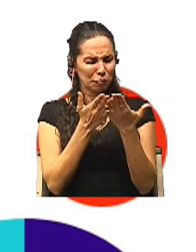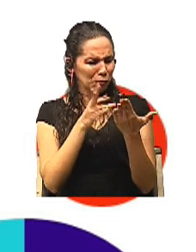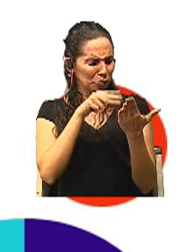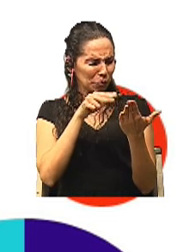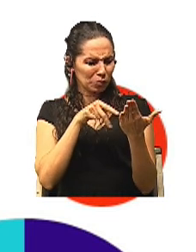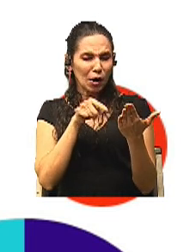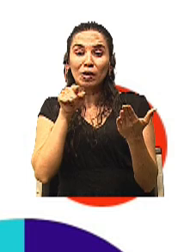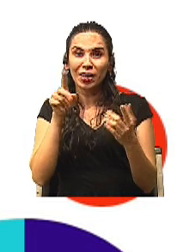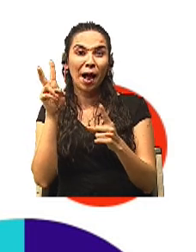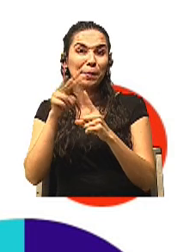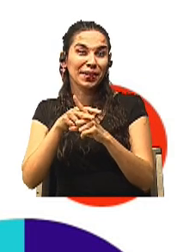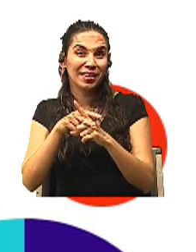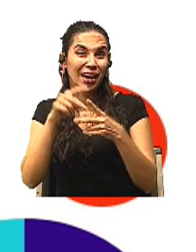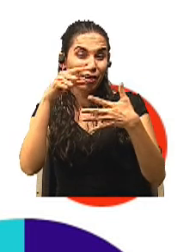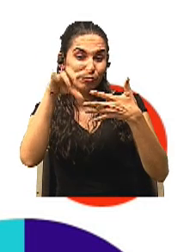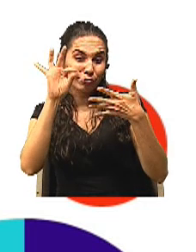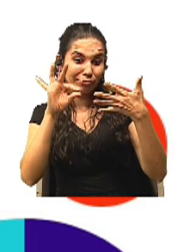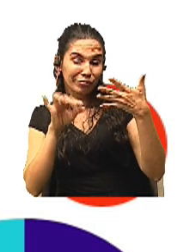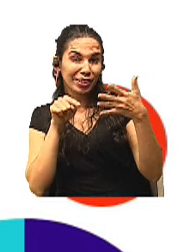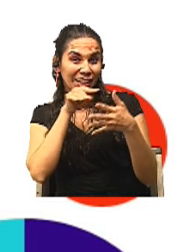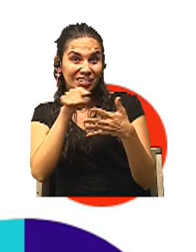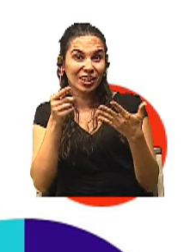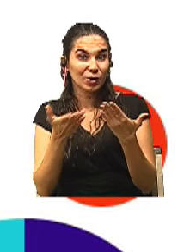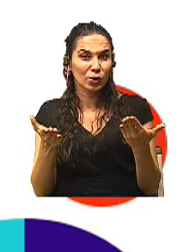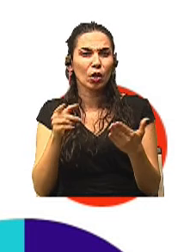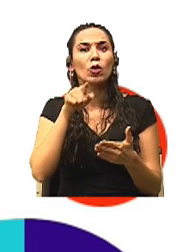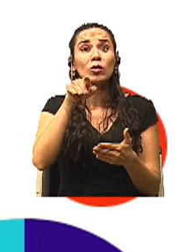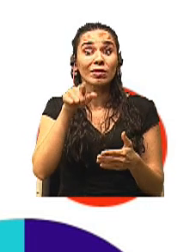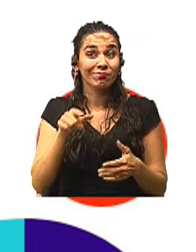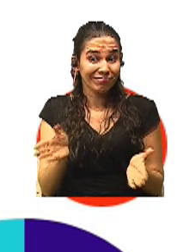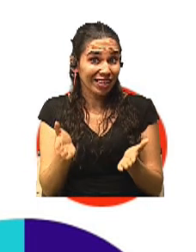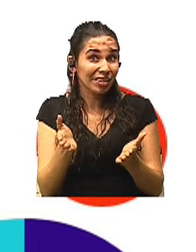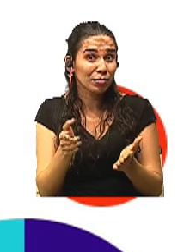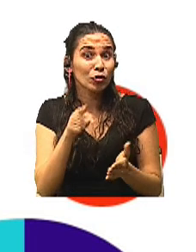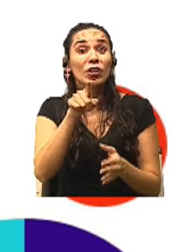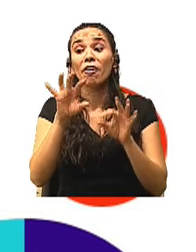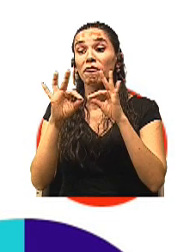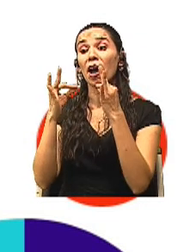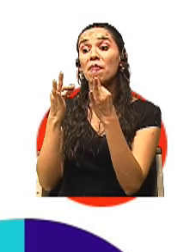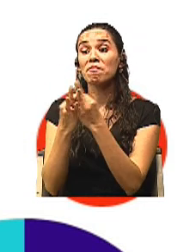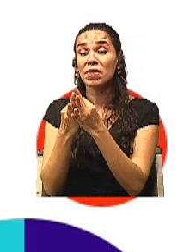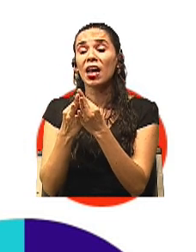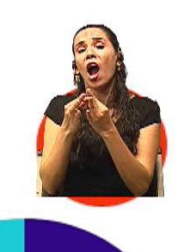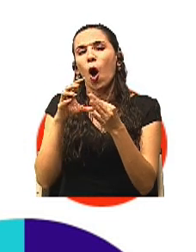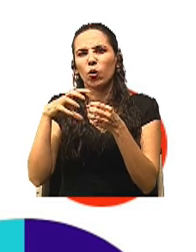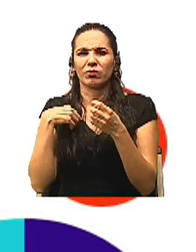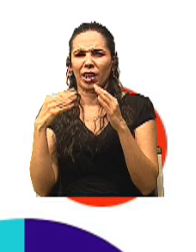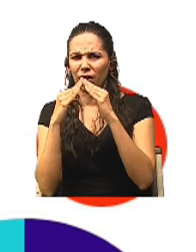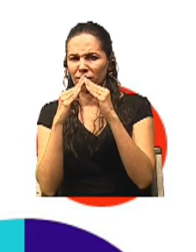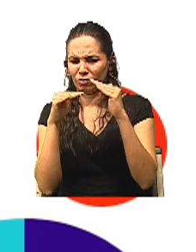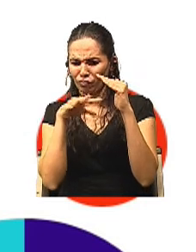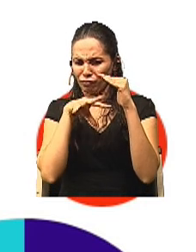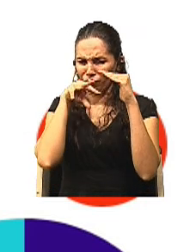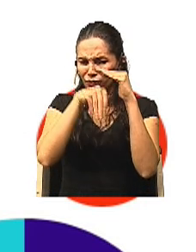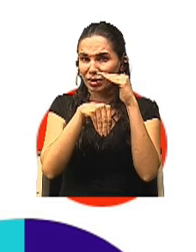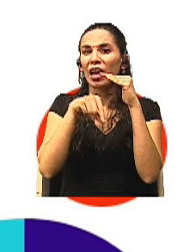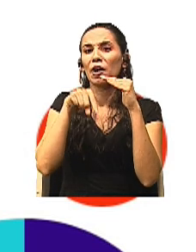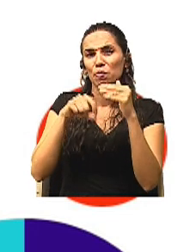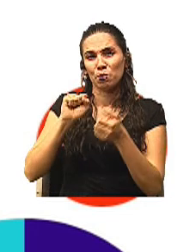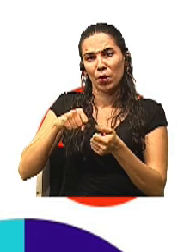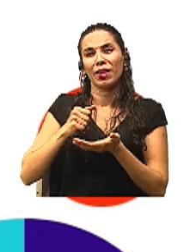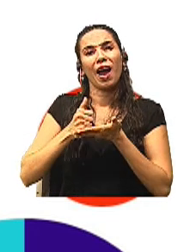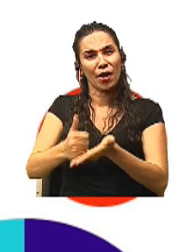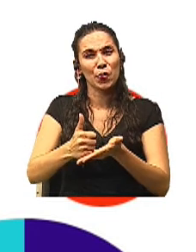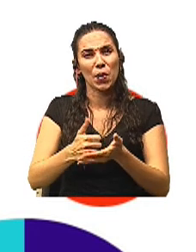¿Se animan? Recuerden que pueden pedirle ayuda a su burbuja social, que está ahí con ustedes.